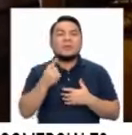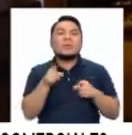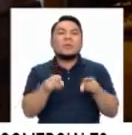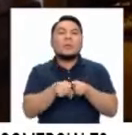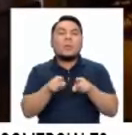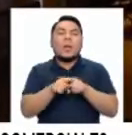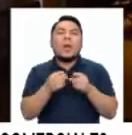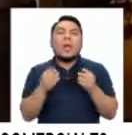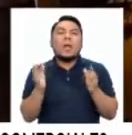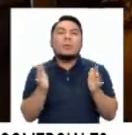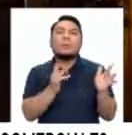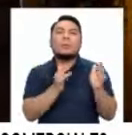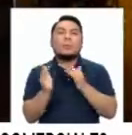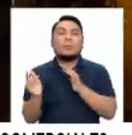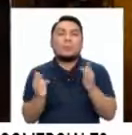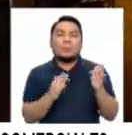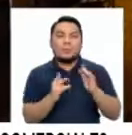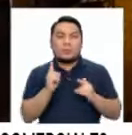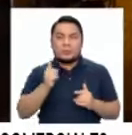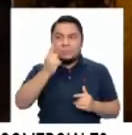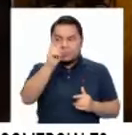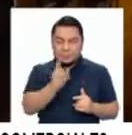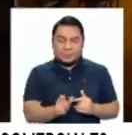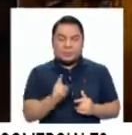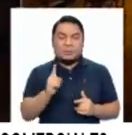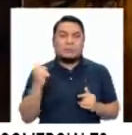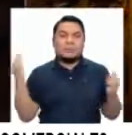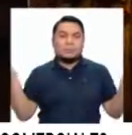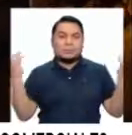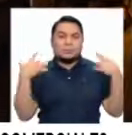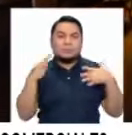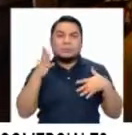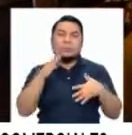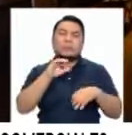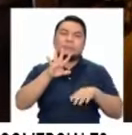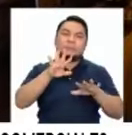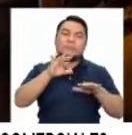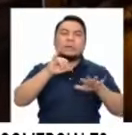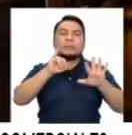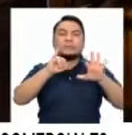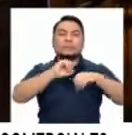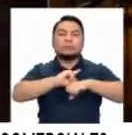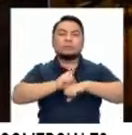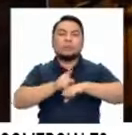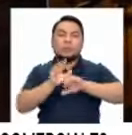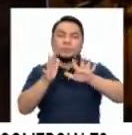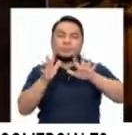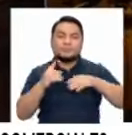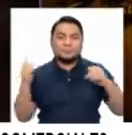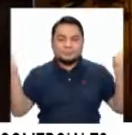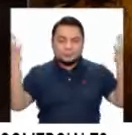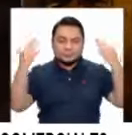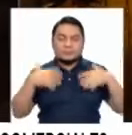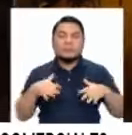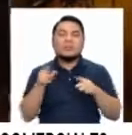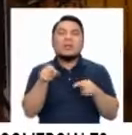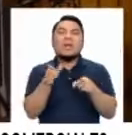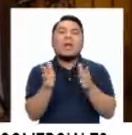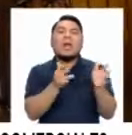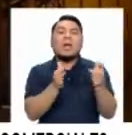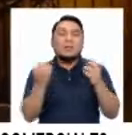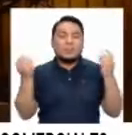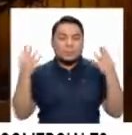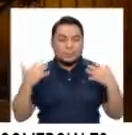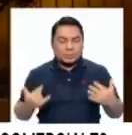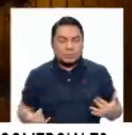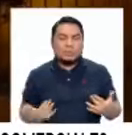muy ligero y tiene que permanecer la persona por lo menos unos 5 a 6 segundos para ser desinfectado. Lo que ha sorprendido